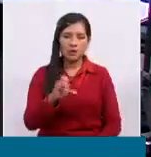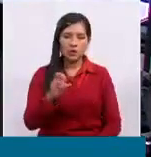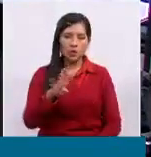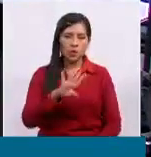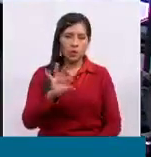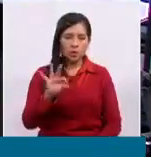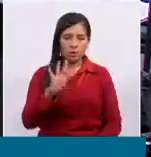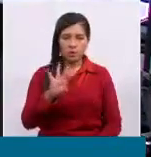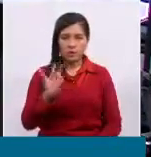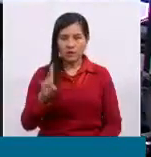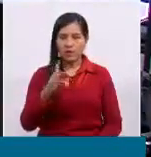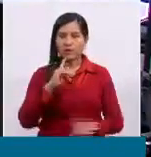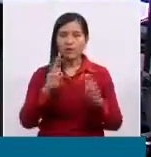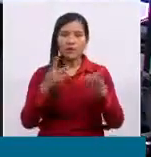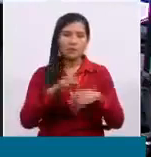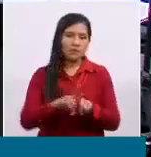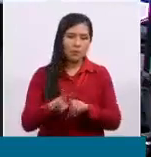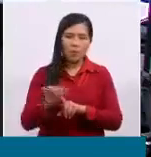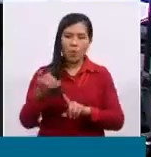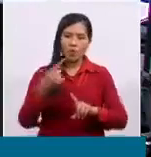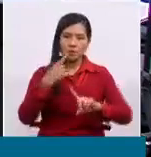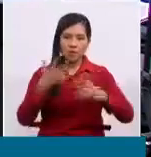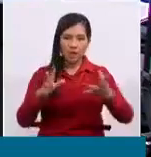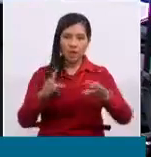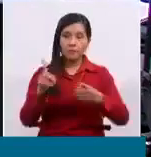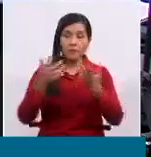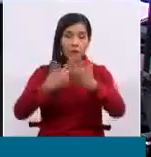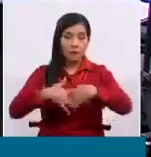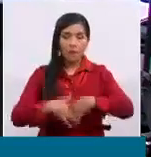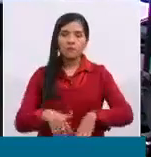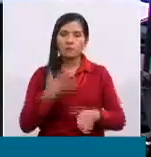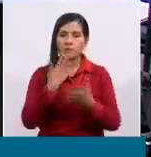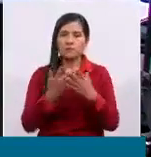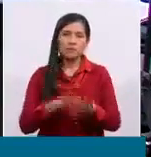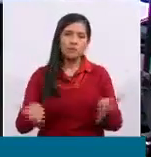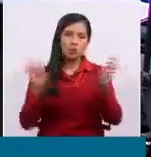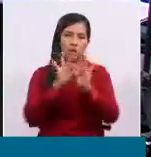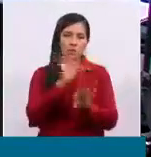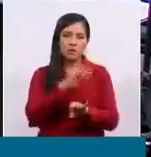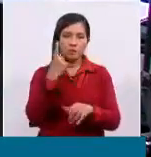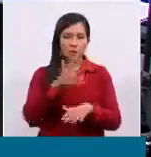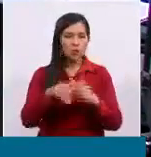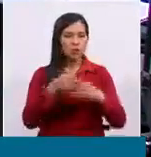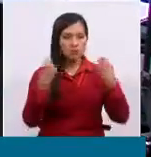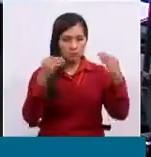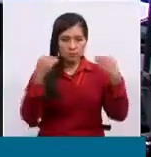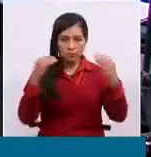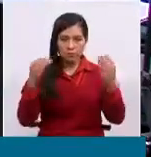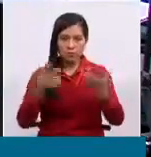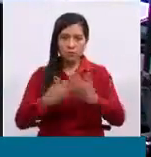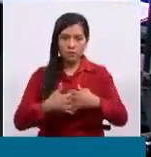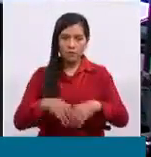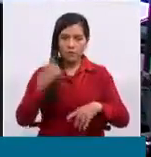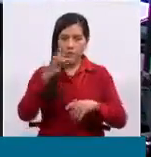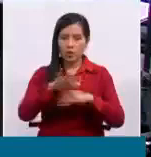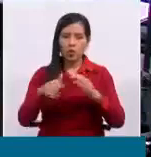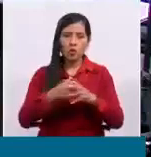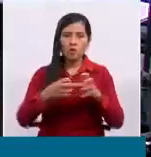de accesorios inyectados. Entonces es una planta muy importante para todo lo que sería la industria de